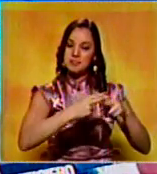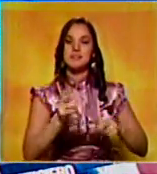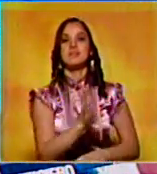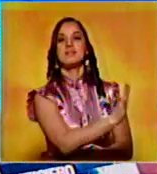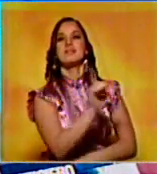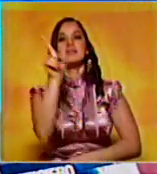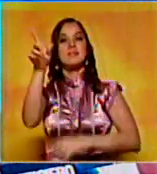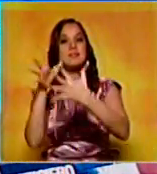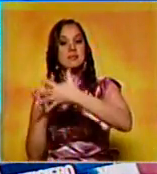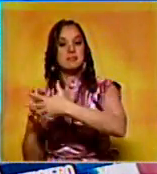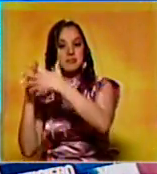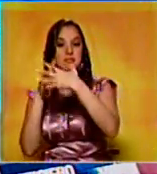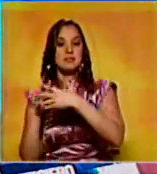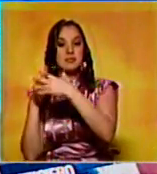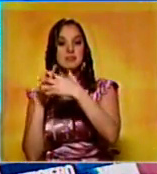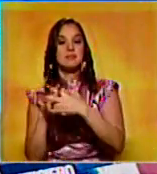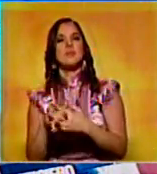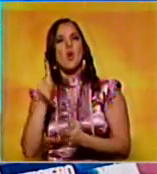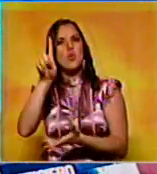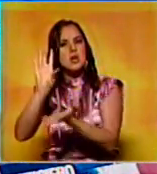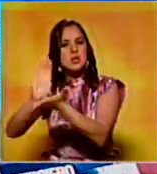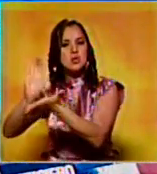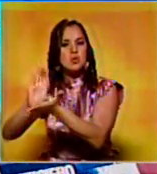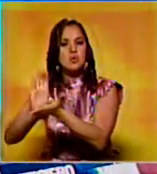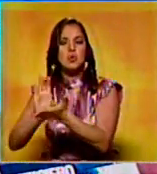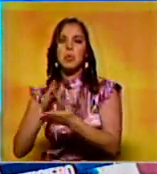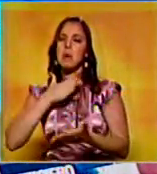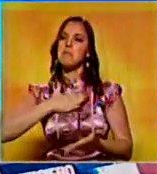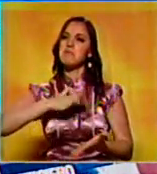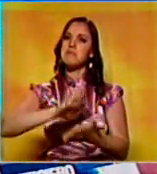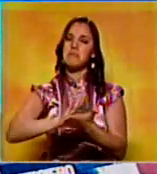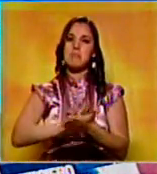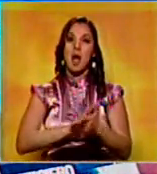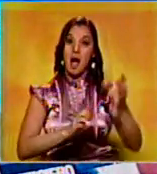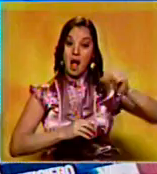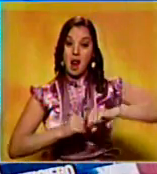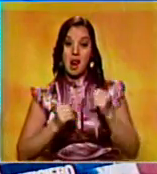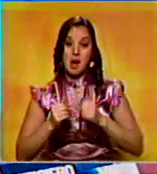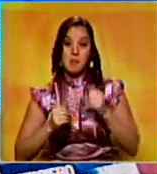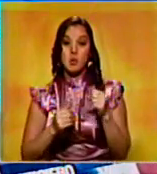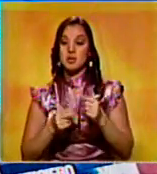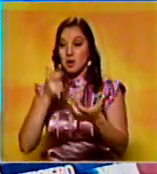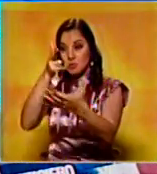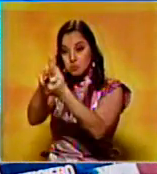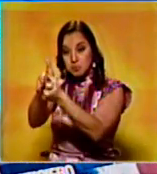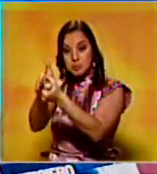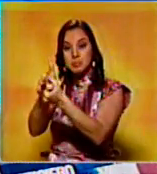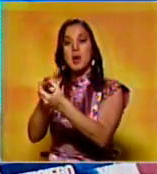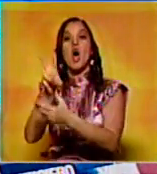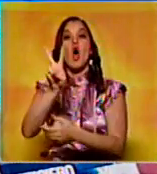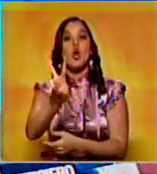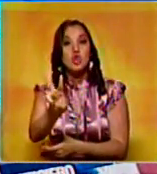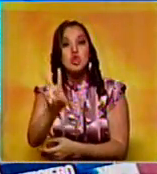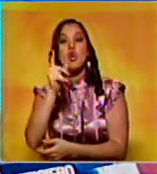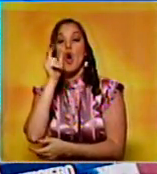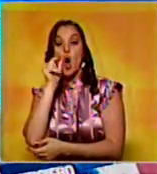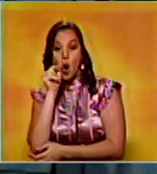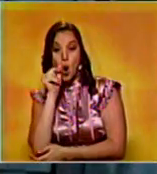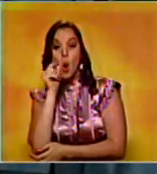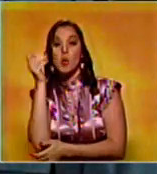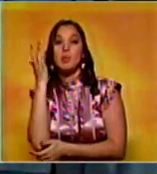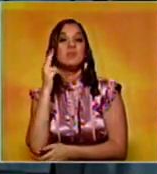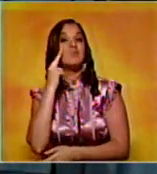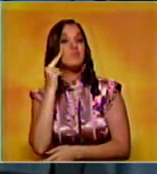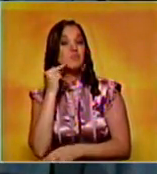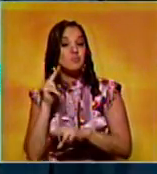en Estados Unidos la ciudad de Ferguson amaneció en tensa calma después que la policía local mató a tiros a un segundo hombre afroamericano